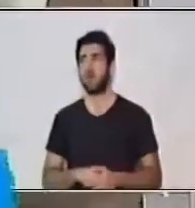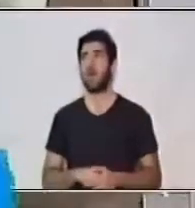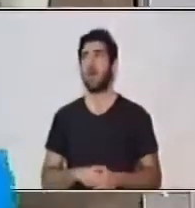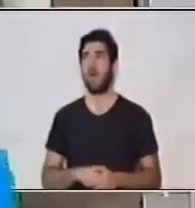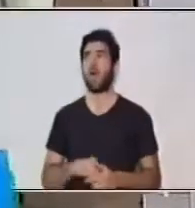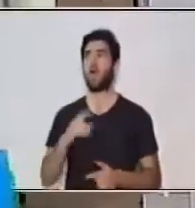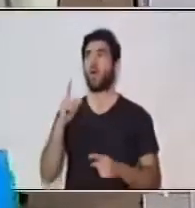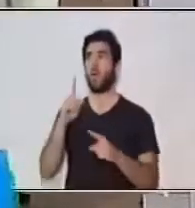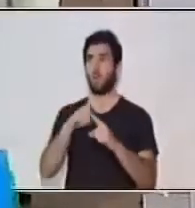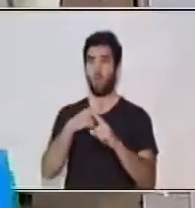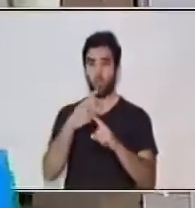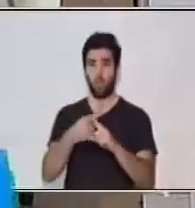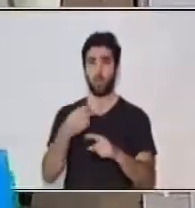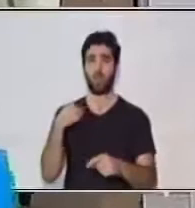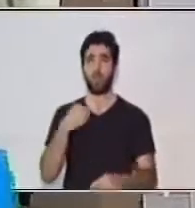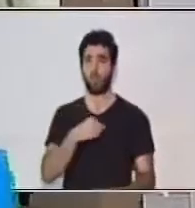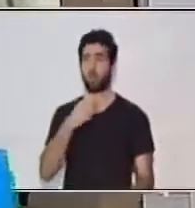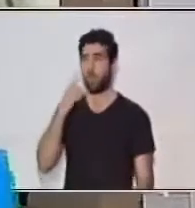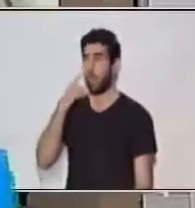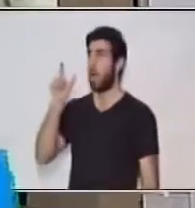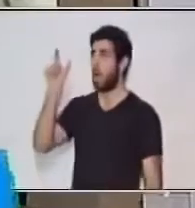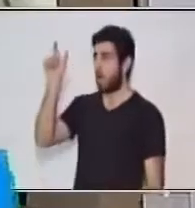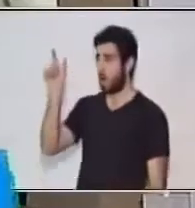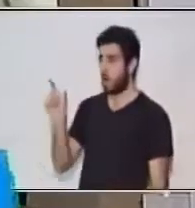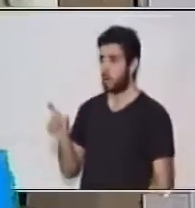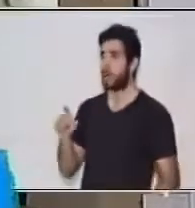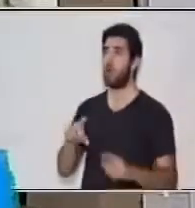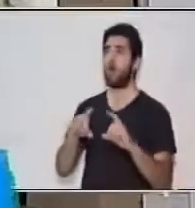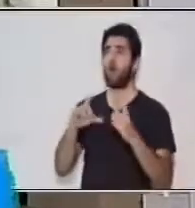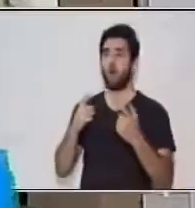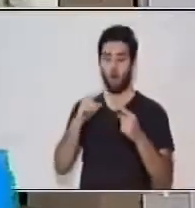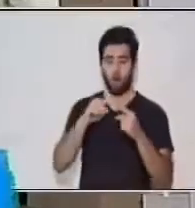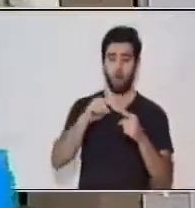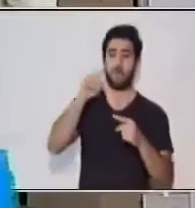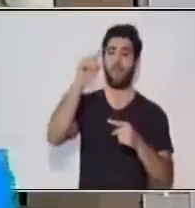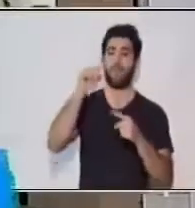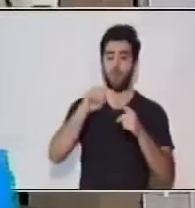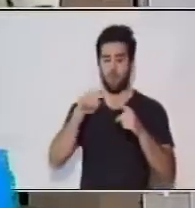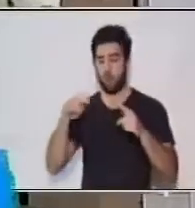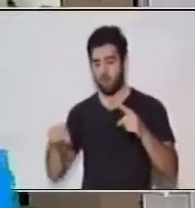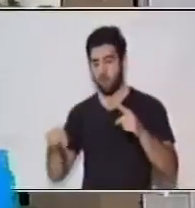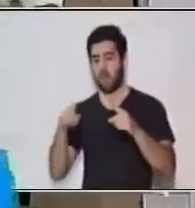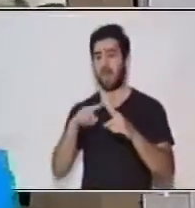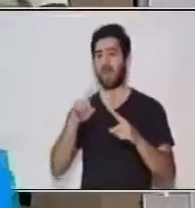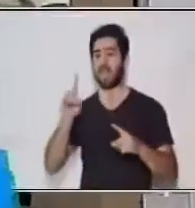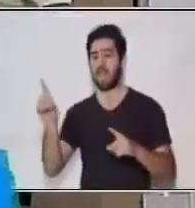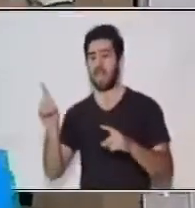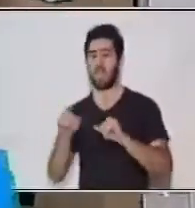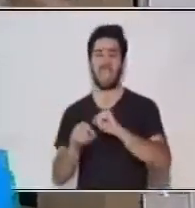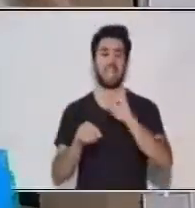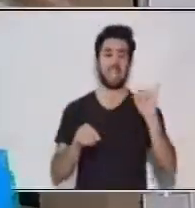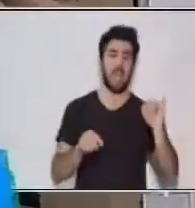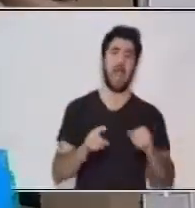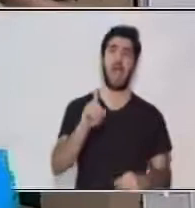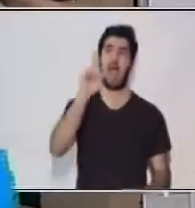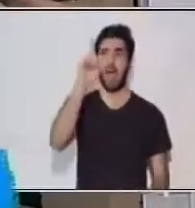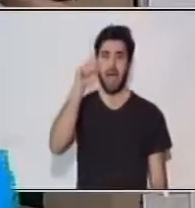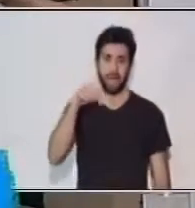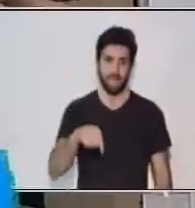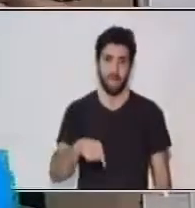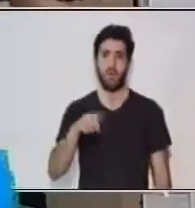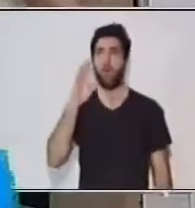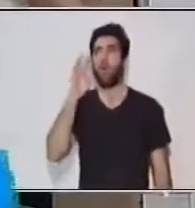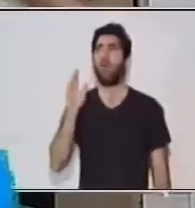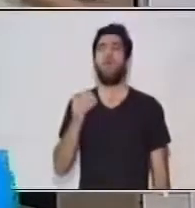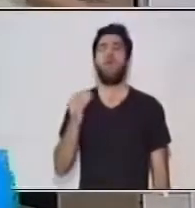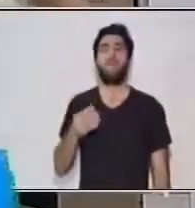al momento de observar los vectores tenemos que ver cómo se desplazan. Correcto. Si sube, si baja, si va a la derecha o a la izquierda. Así es. ¿Esto por qué